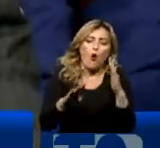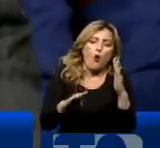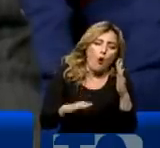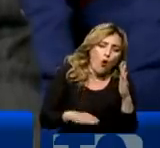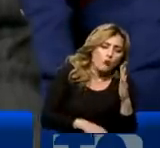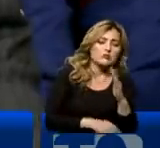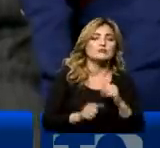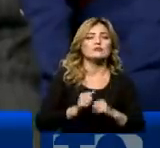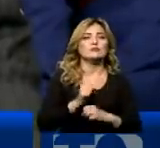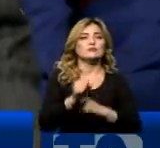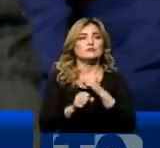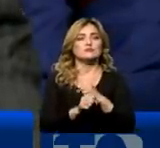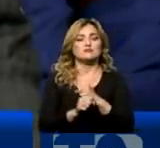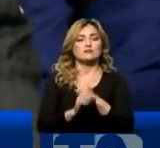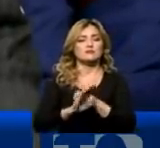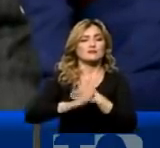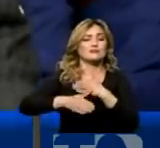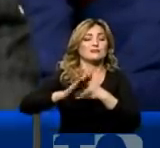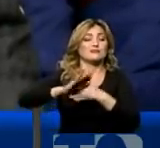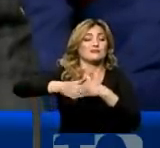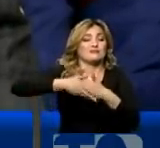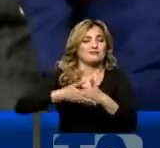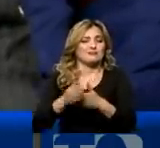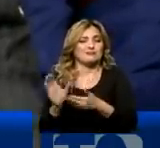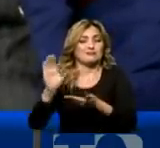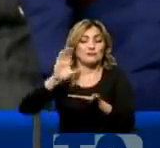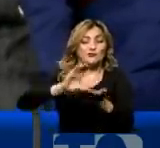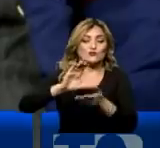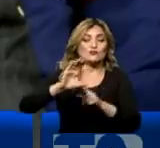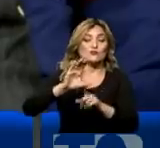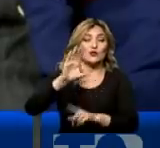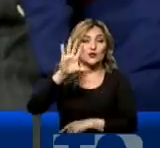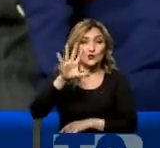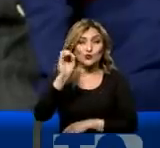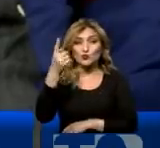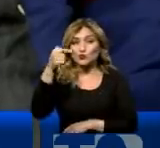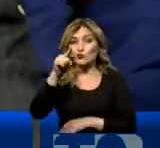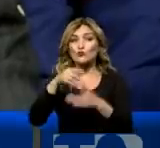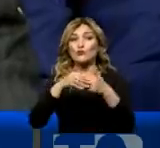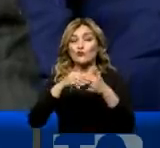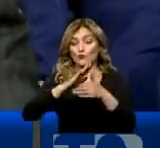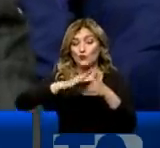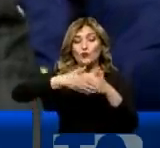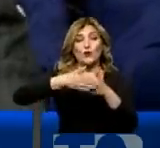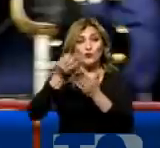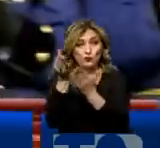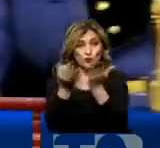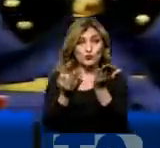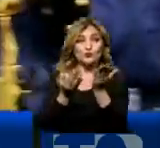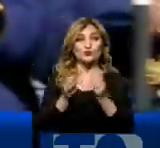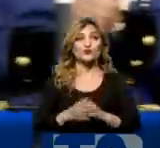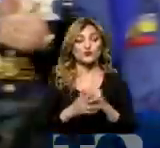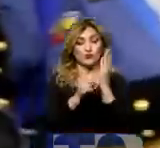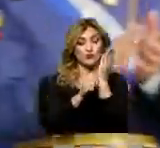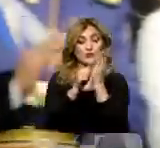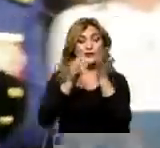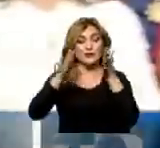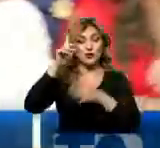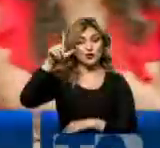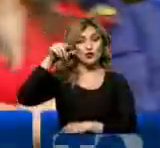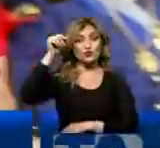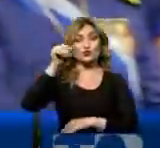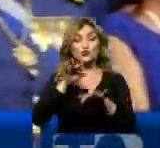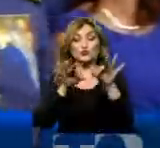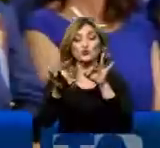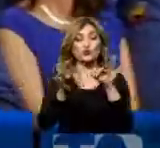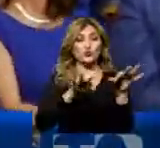año asignaremos 50 millones de dólares adicionales al presupuesto. La ministra de Gobierno